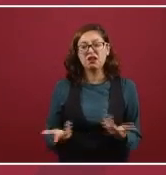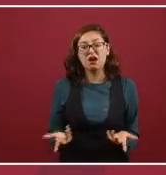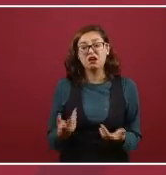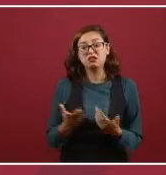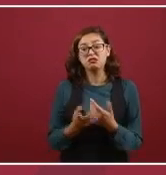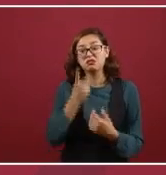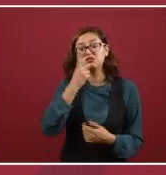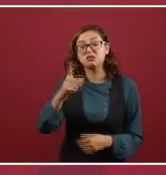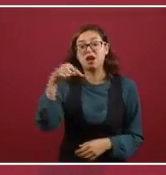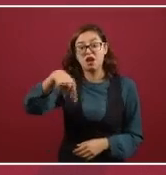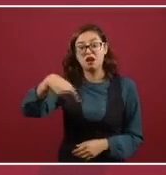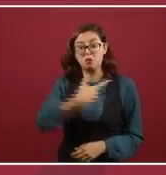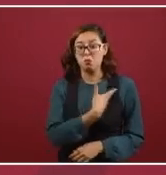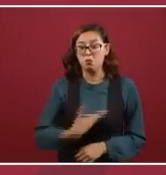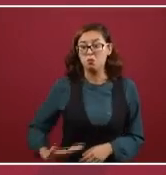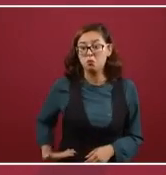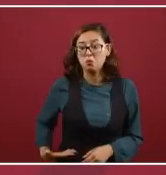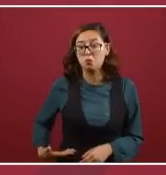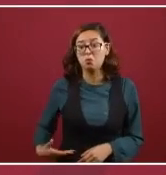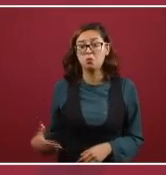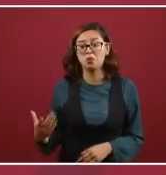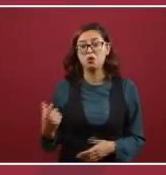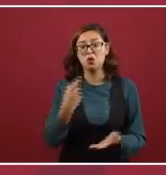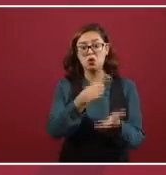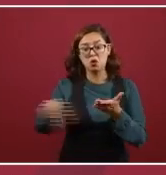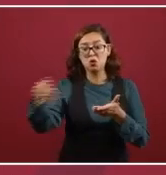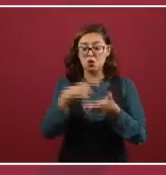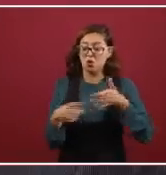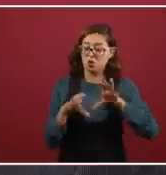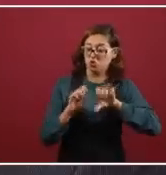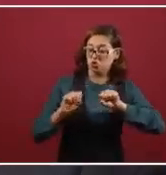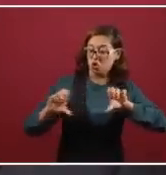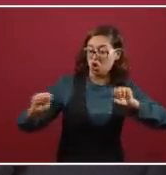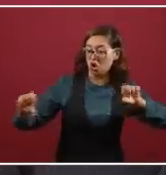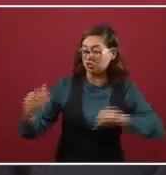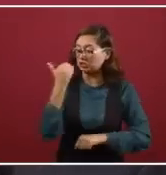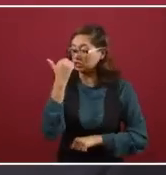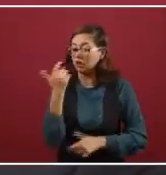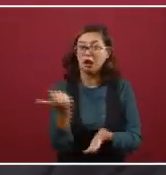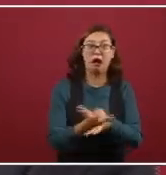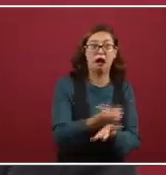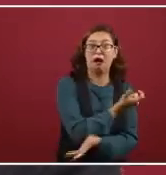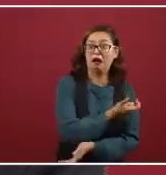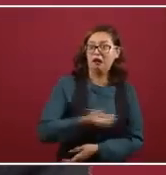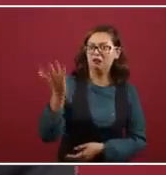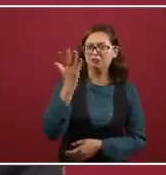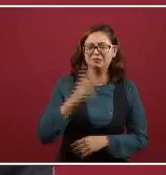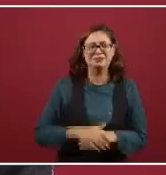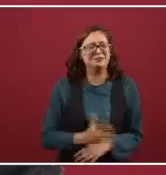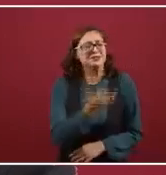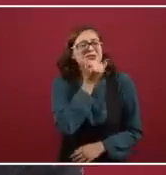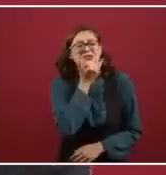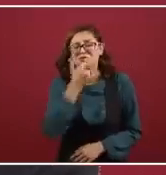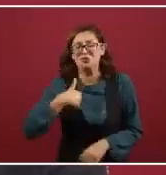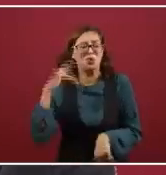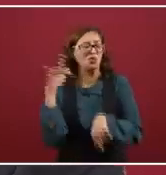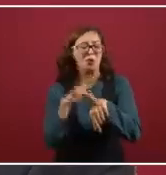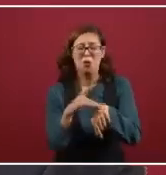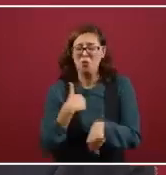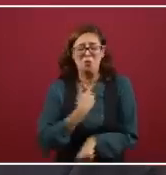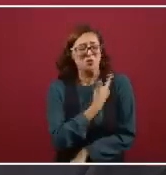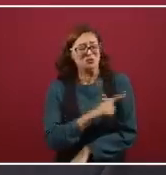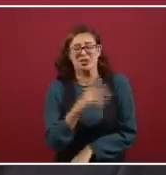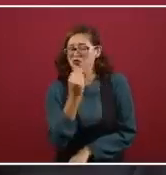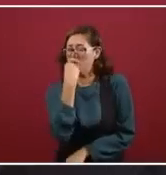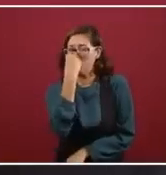Presidencia íbamos a comprar chorizos de no sé cuánto dinero. Yo no como chorizos, lo digo con todo respeto.